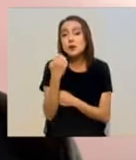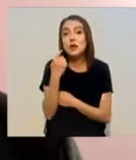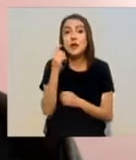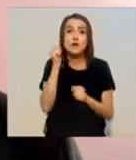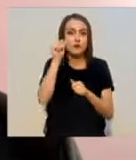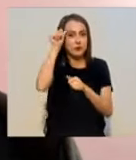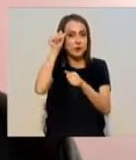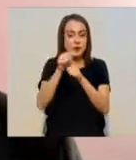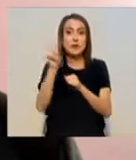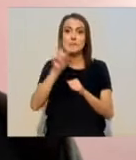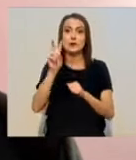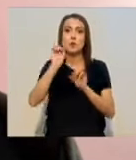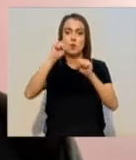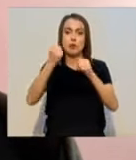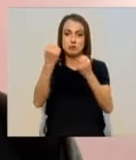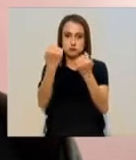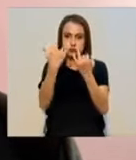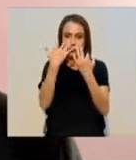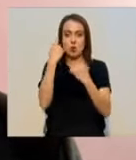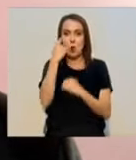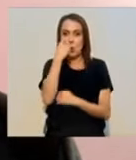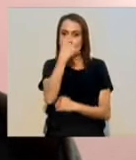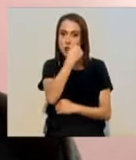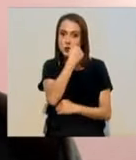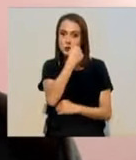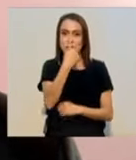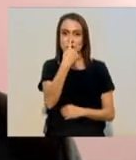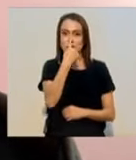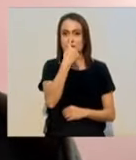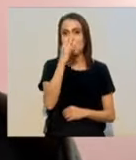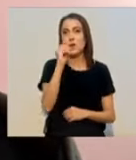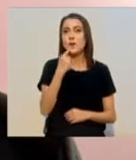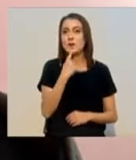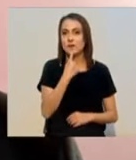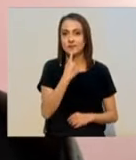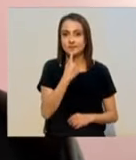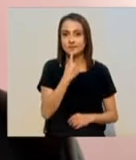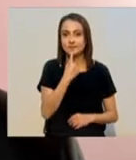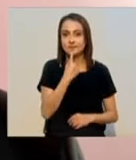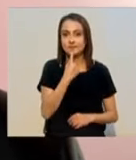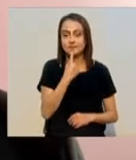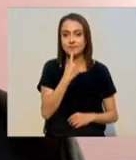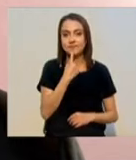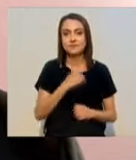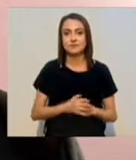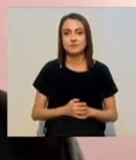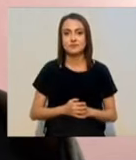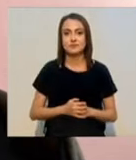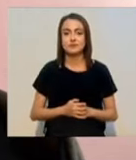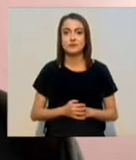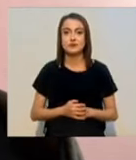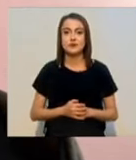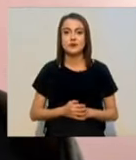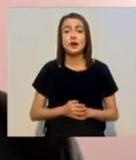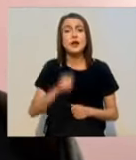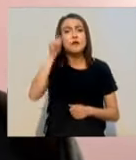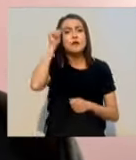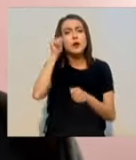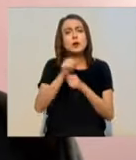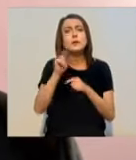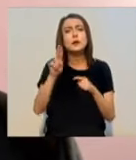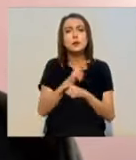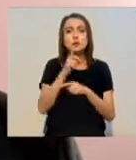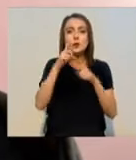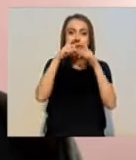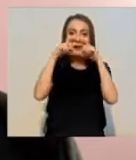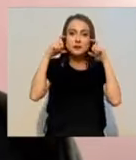ocular, recordemos que el virus puede ingresar tanto por ojos, por nariz o por boca. Y no tanto incluso por la parte de ingreso. Recordemos que el uso de